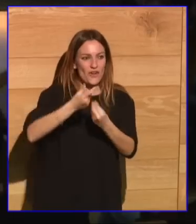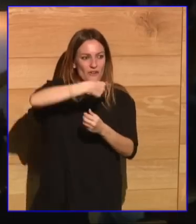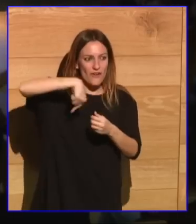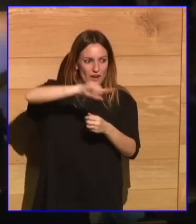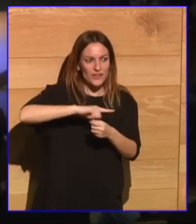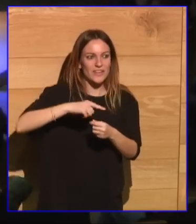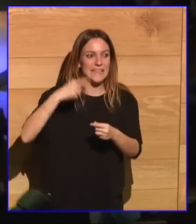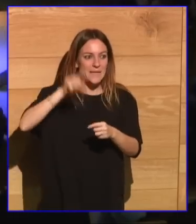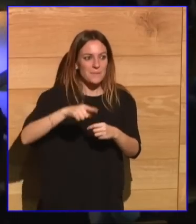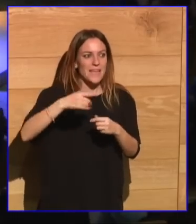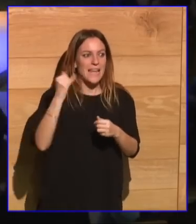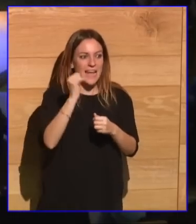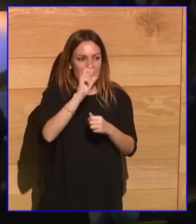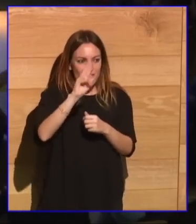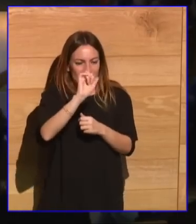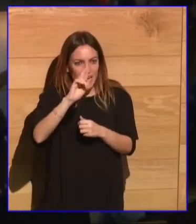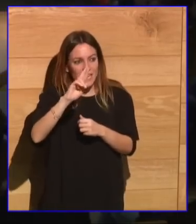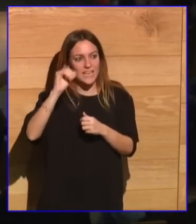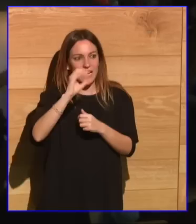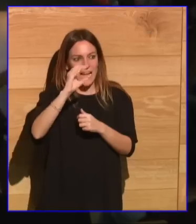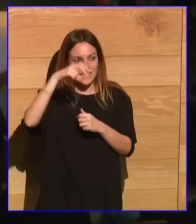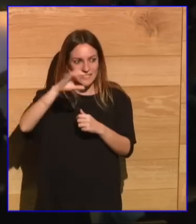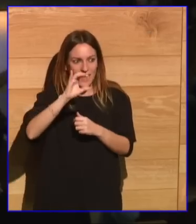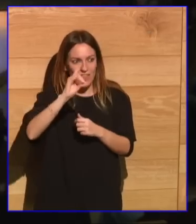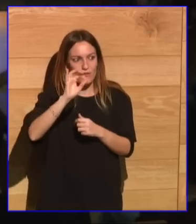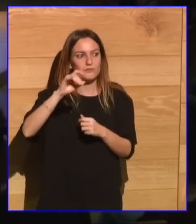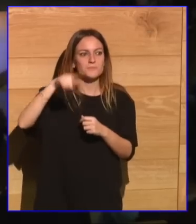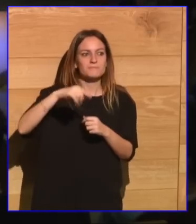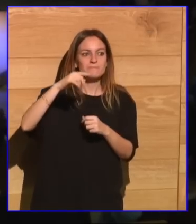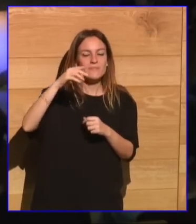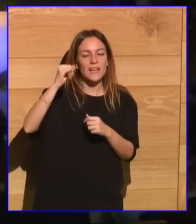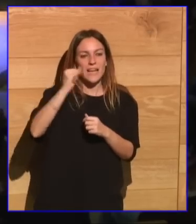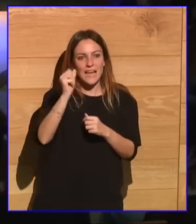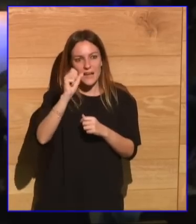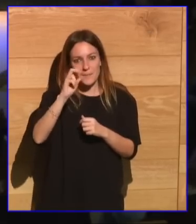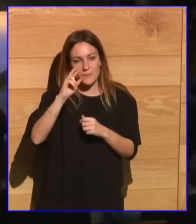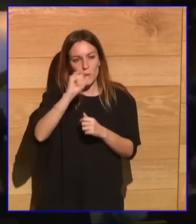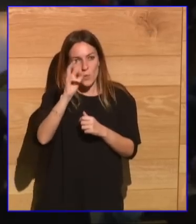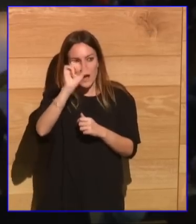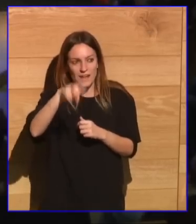nosotros Javier Cansado. ¡Vamos! ¡Vamos! ¡Vamos! ¡Sí!